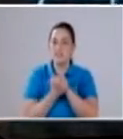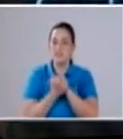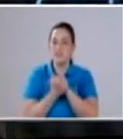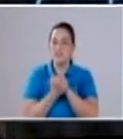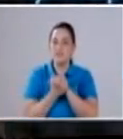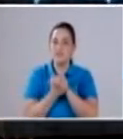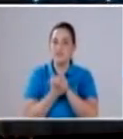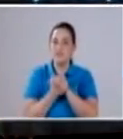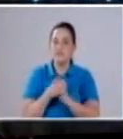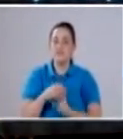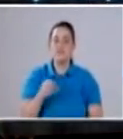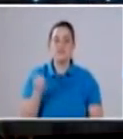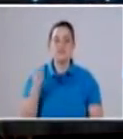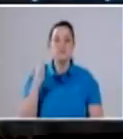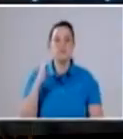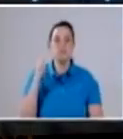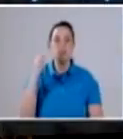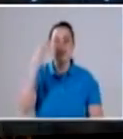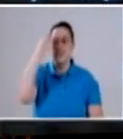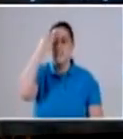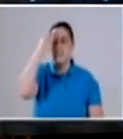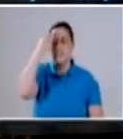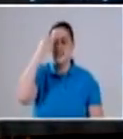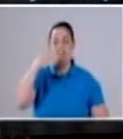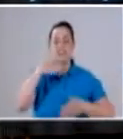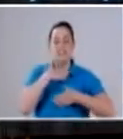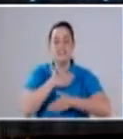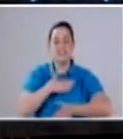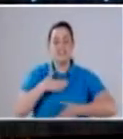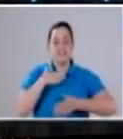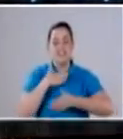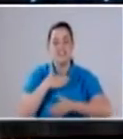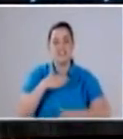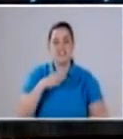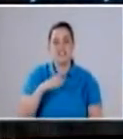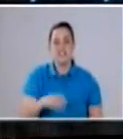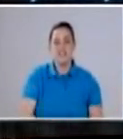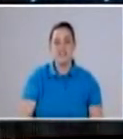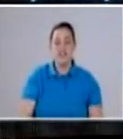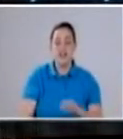¿Y cuántos saben lo que le agrada al cónyuge?